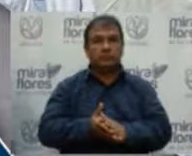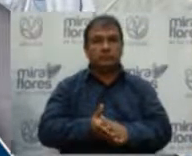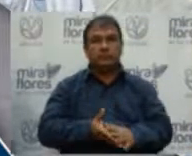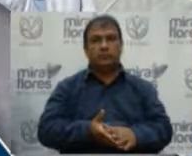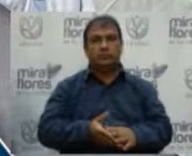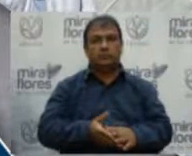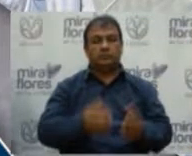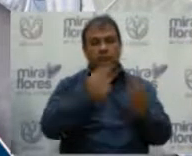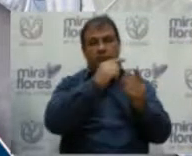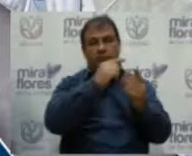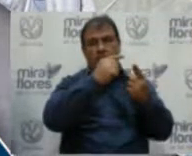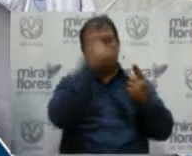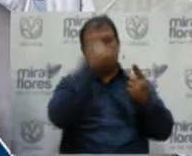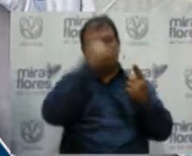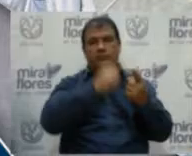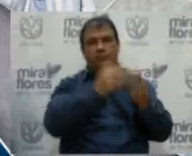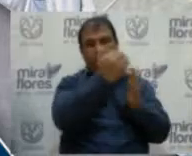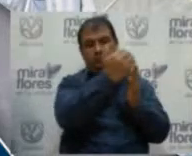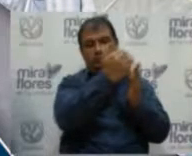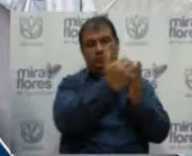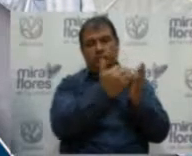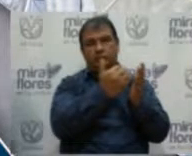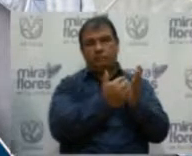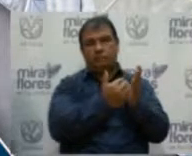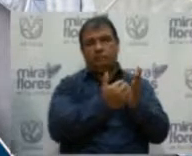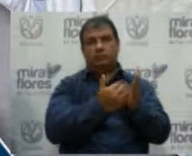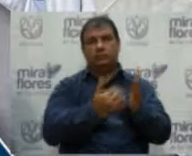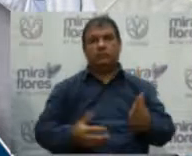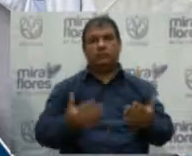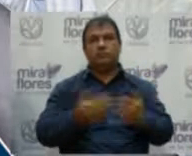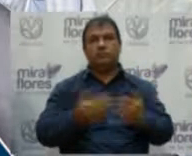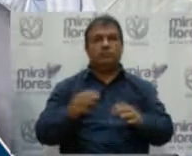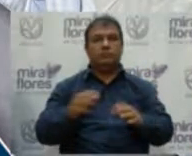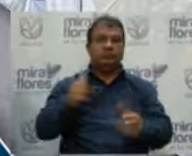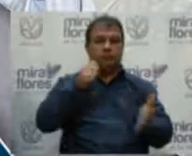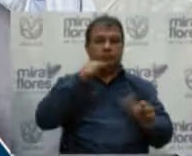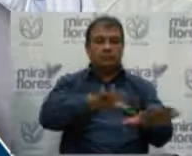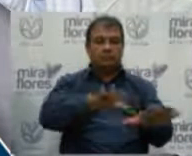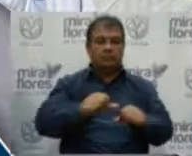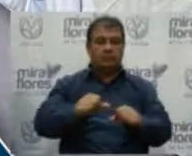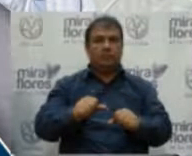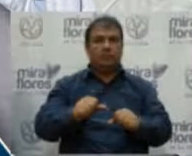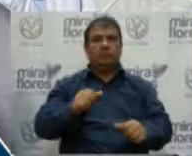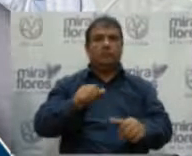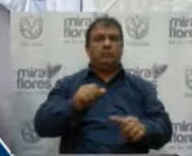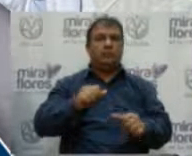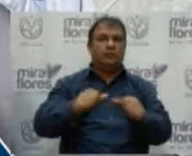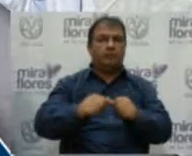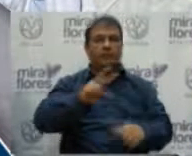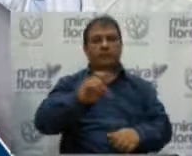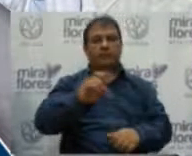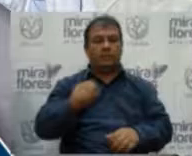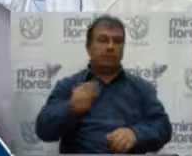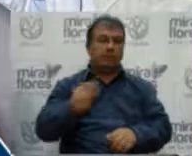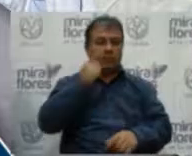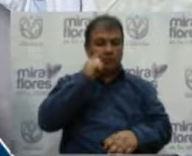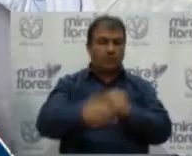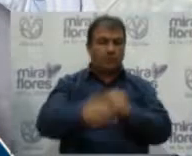el primer punto que tenemos en nuestra agenda. Tenemos un acta de la sesión ordinaria de Consejo de fecha 20 de junio del